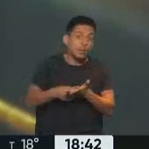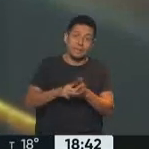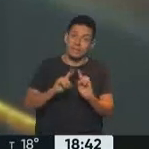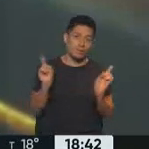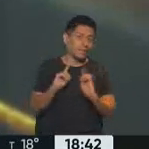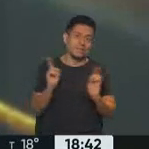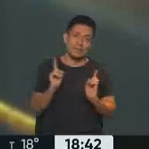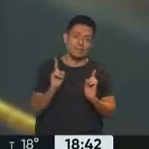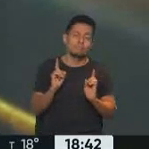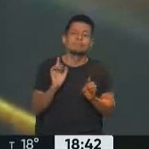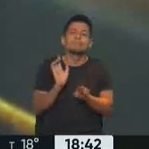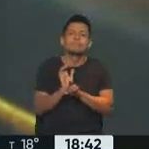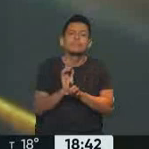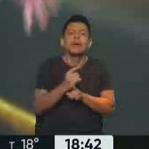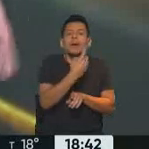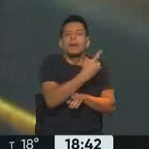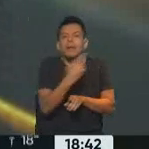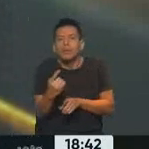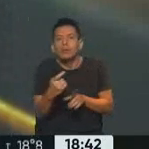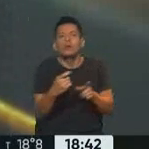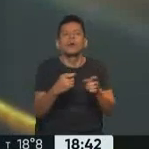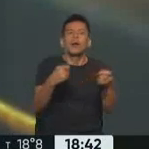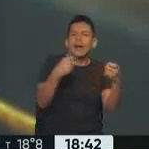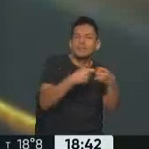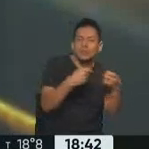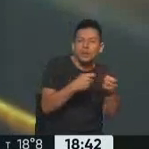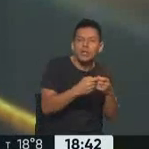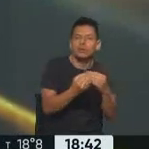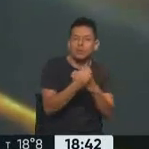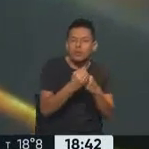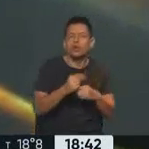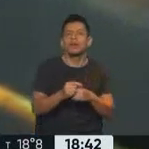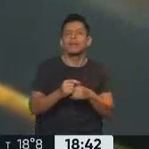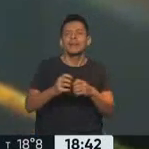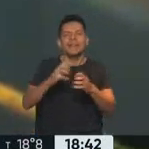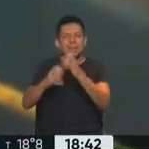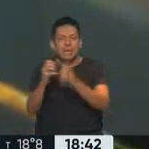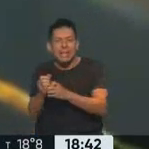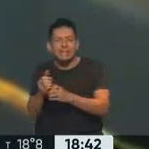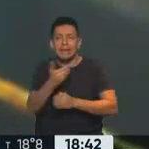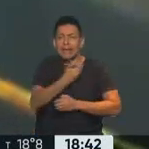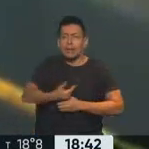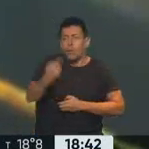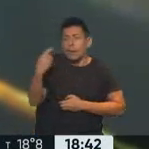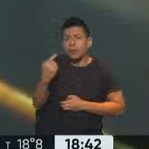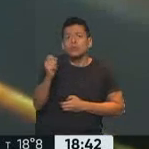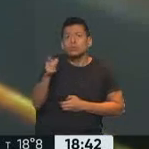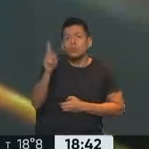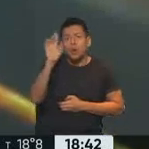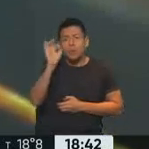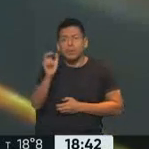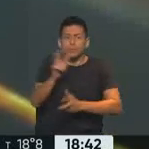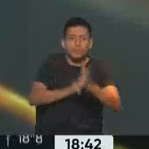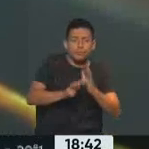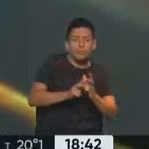decir que cada una de las partes, asociaciones de consumidores, empresas y el Estado, puede esgrimir sus argumentos a favor o en